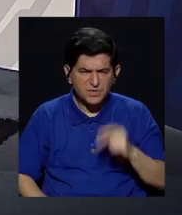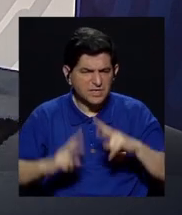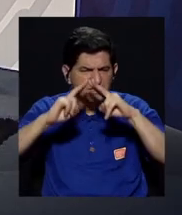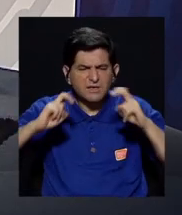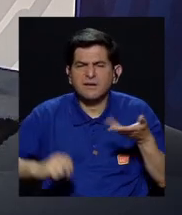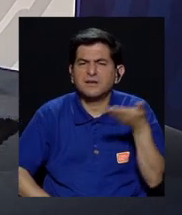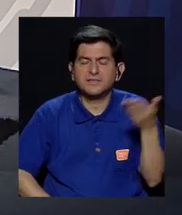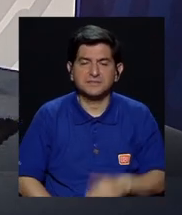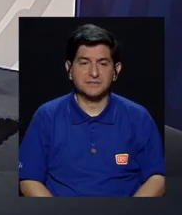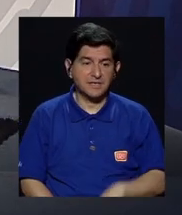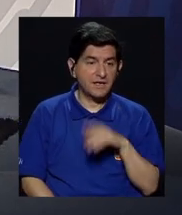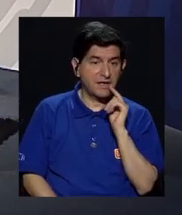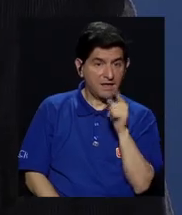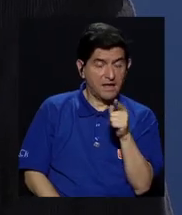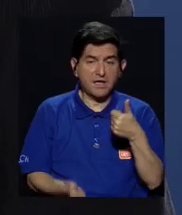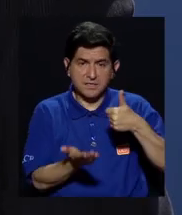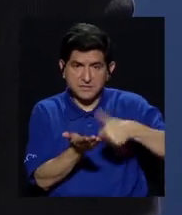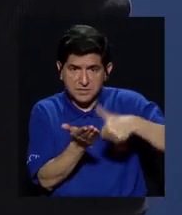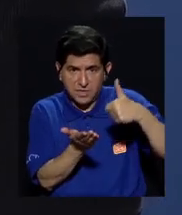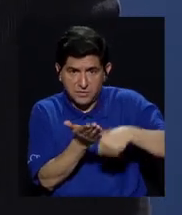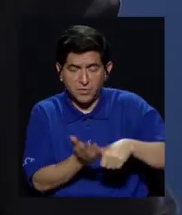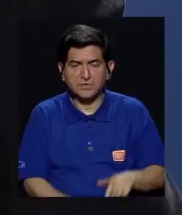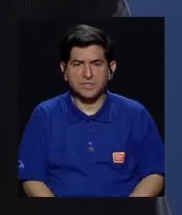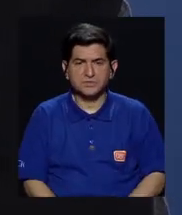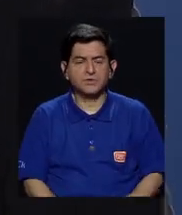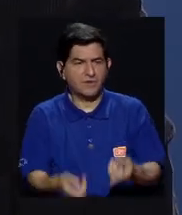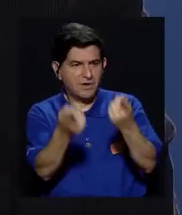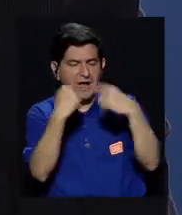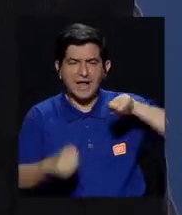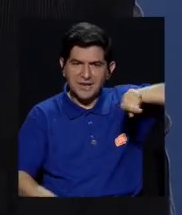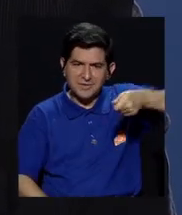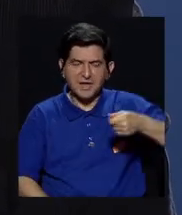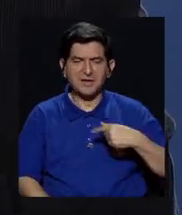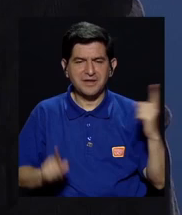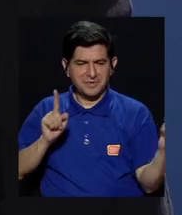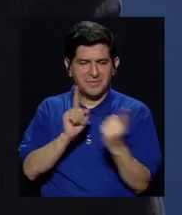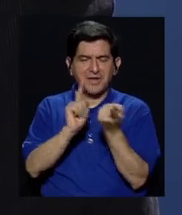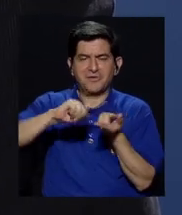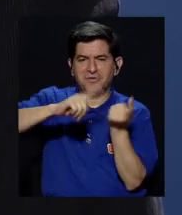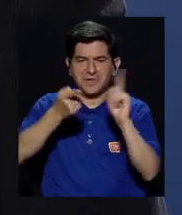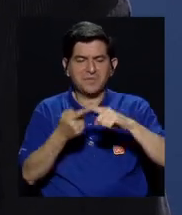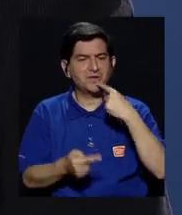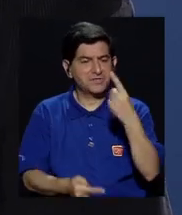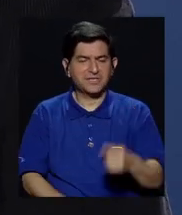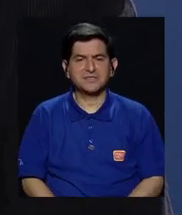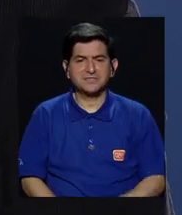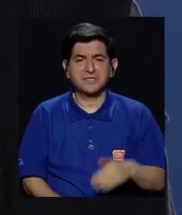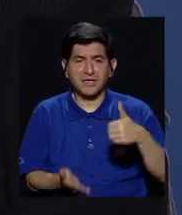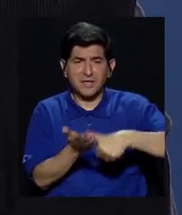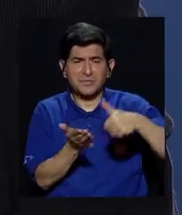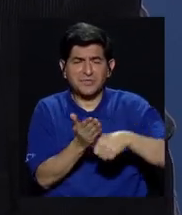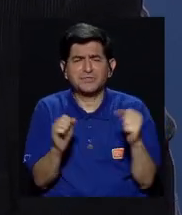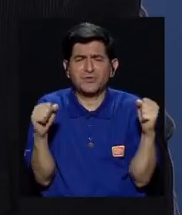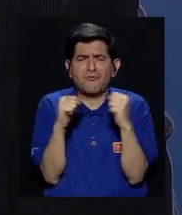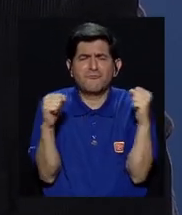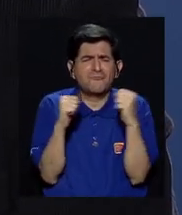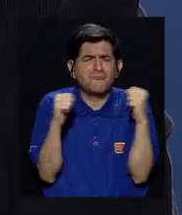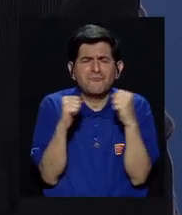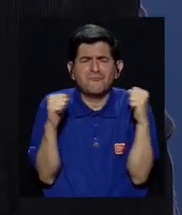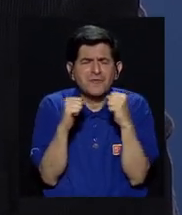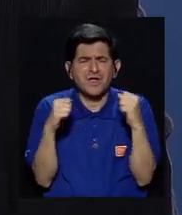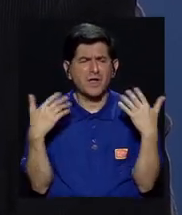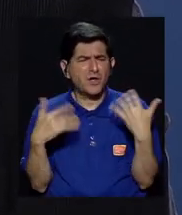esta elección que ingresando aquí al canal de todos los amigos y me decían que eran unas elecciones más más frías y más